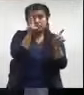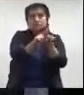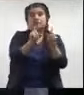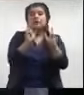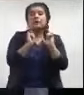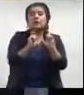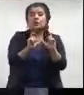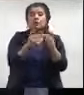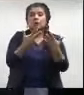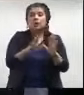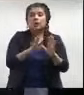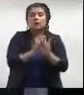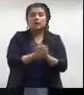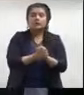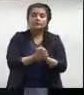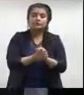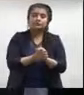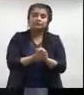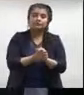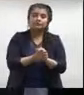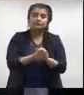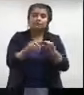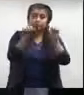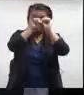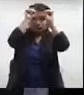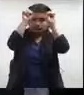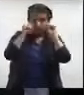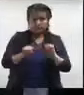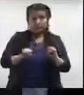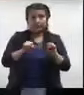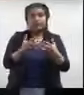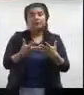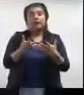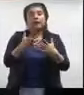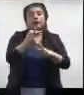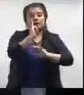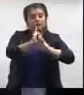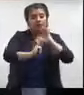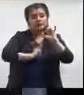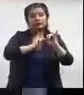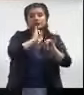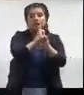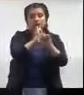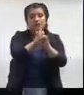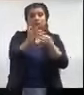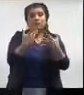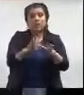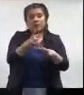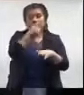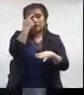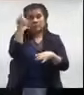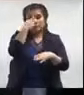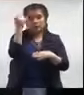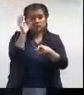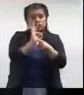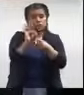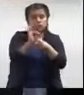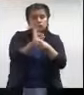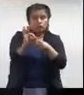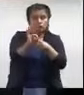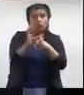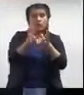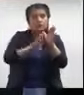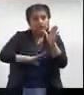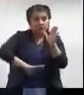mantener a punto la estructura sistematizada para la operación, funcionamiento y